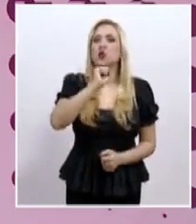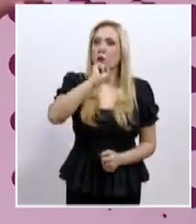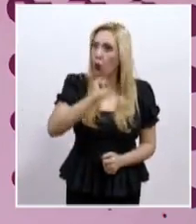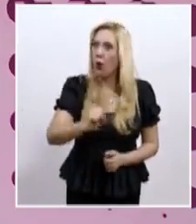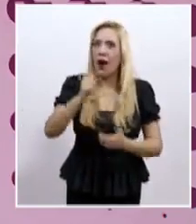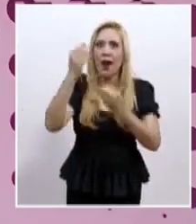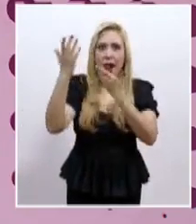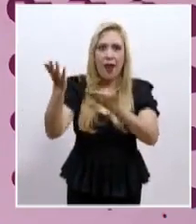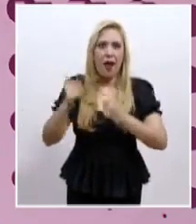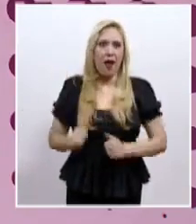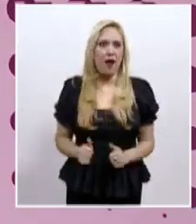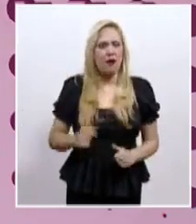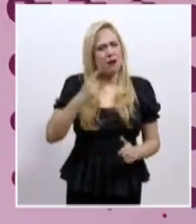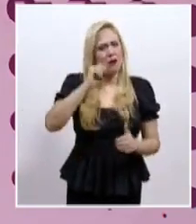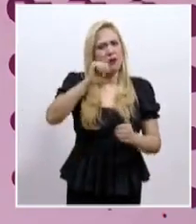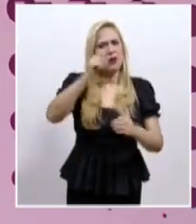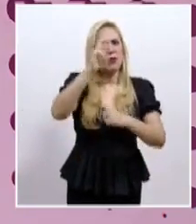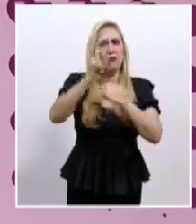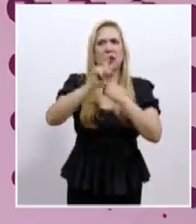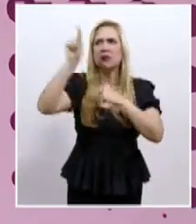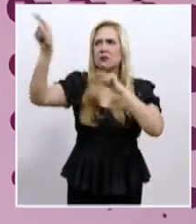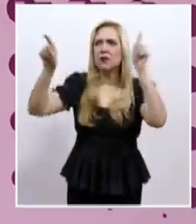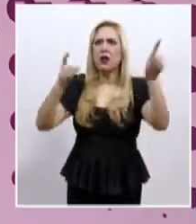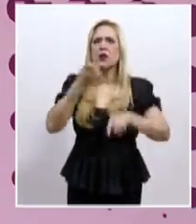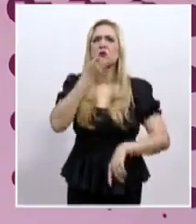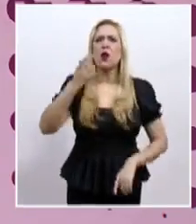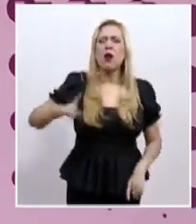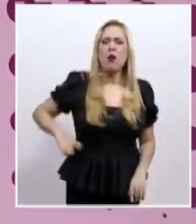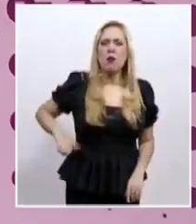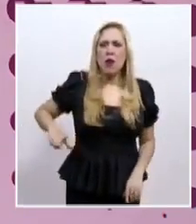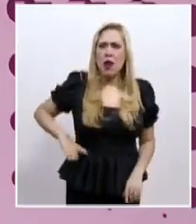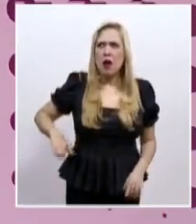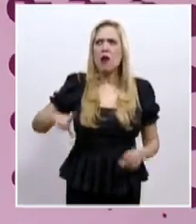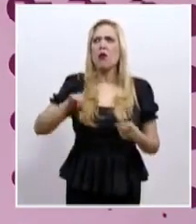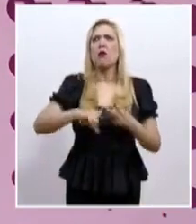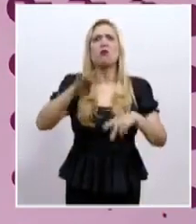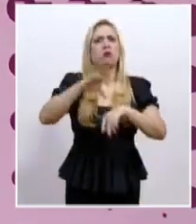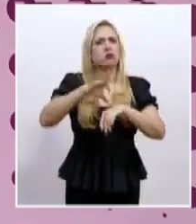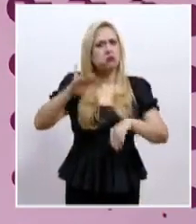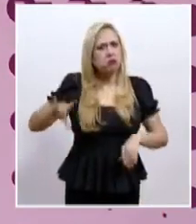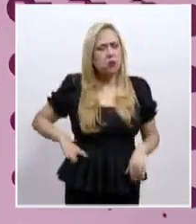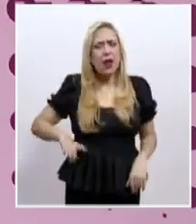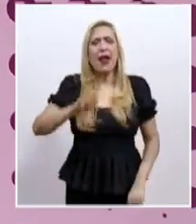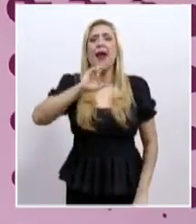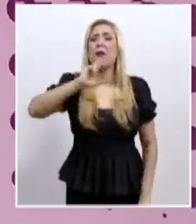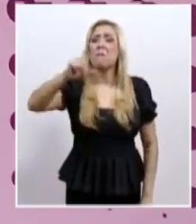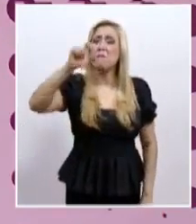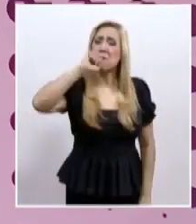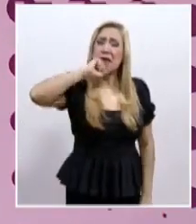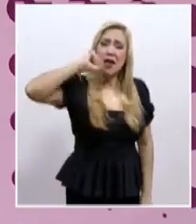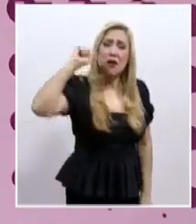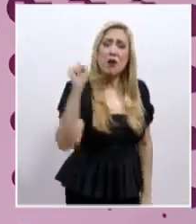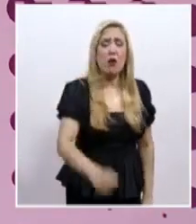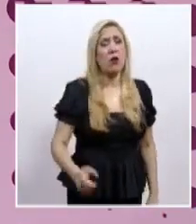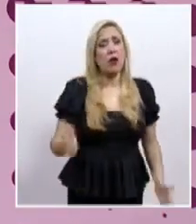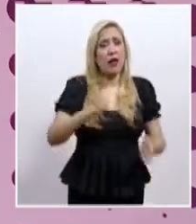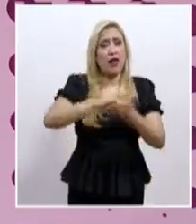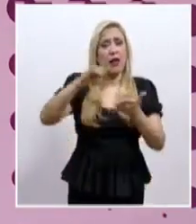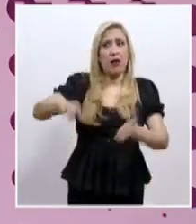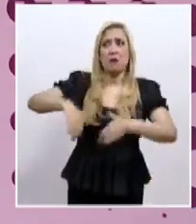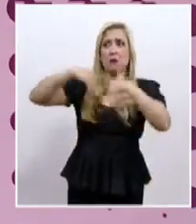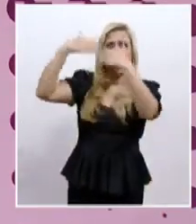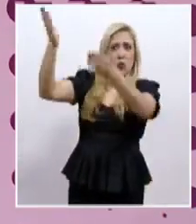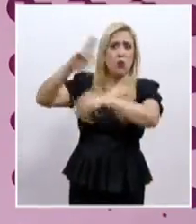como sucede en otras latitudes, o sea, en donde las escuelas públicas o la salud pública es la mejor que existe en ese país, ¿no?